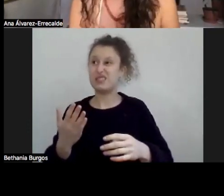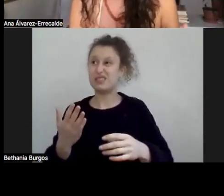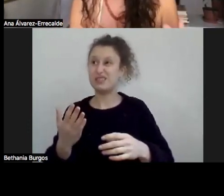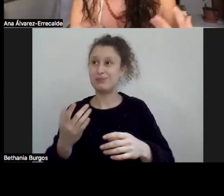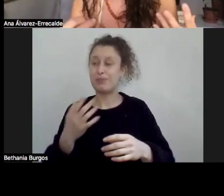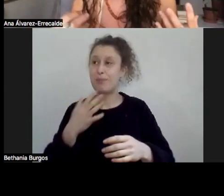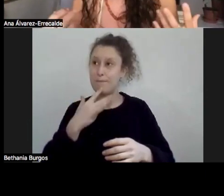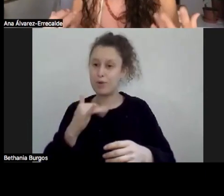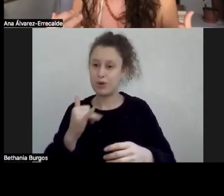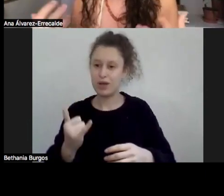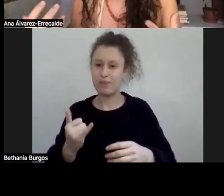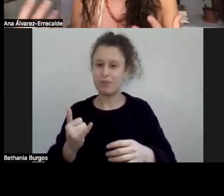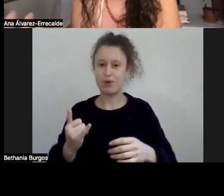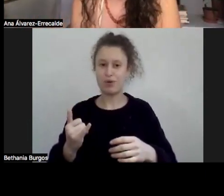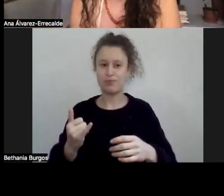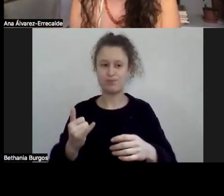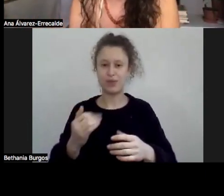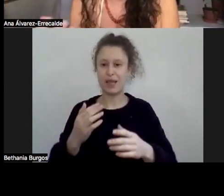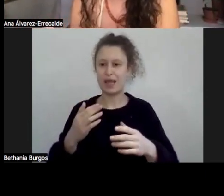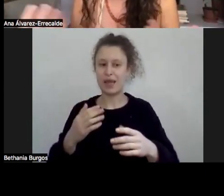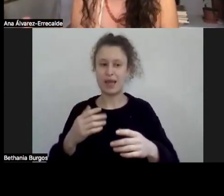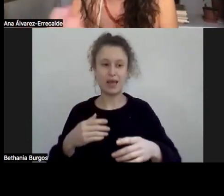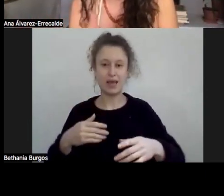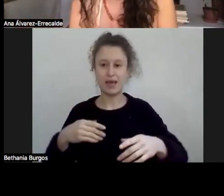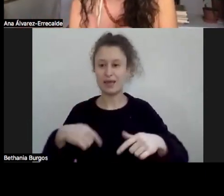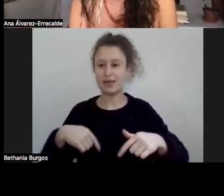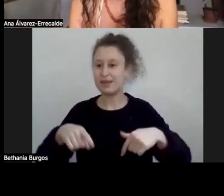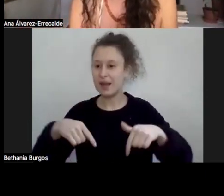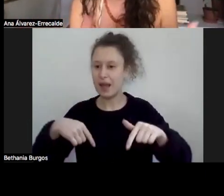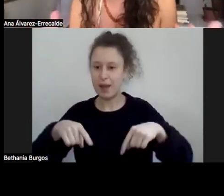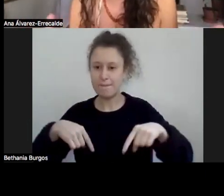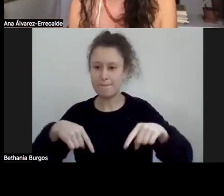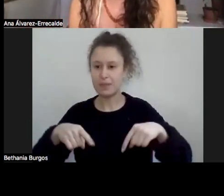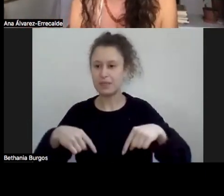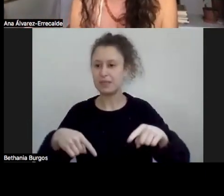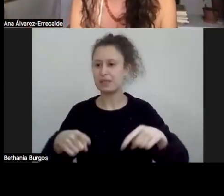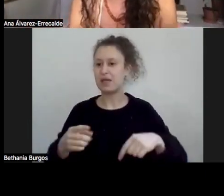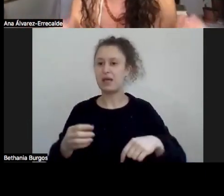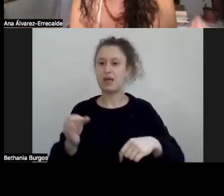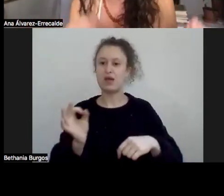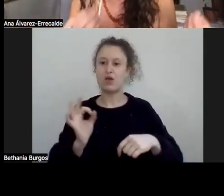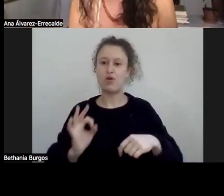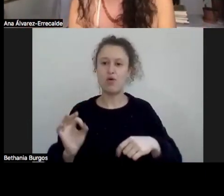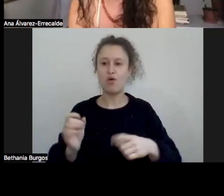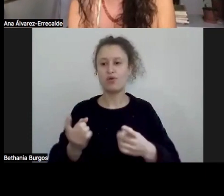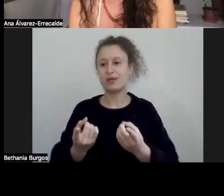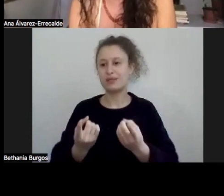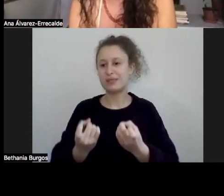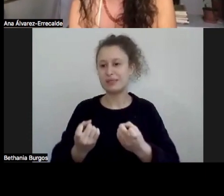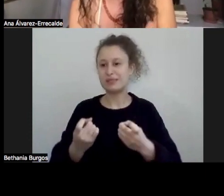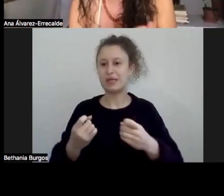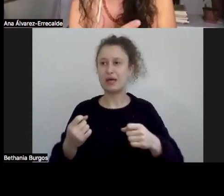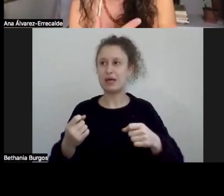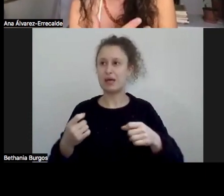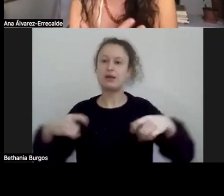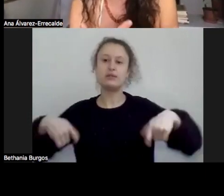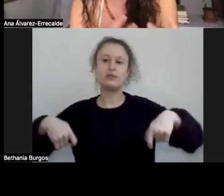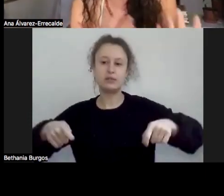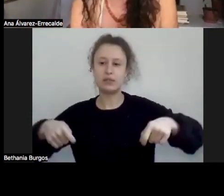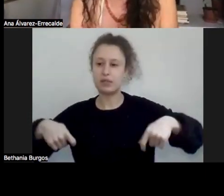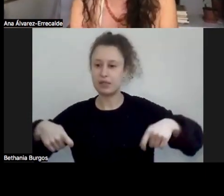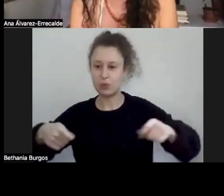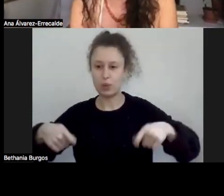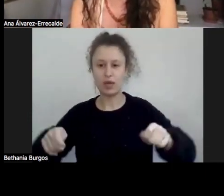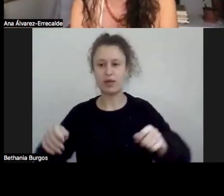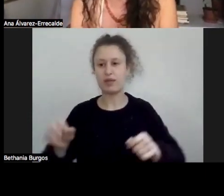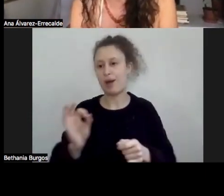una ayuda o luchar en la ortopedia por una ortesis, ¿no? Un material específico que la persona